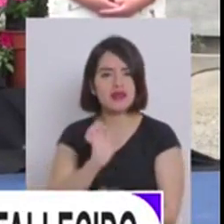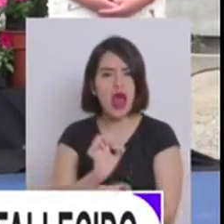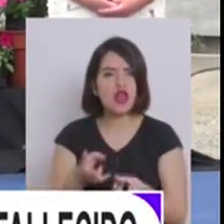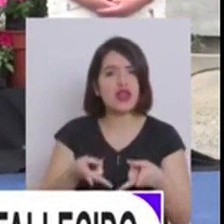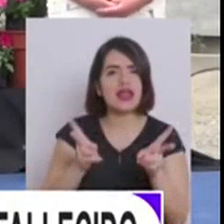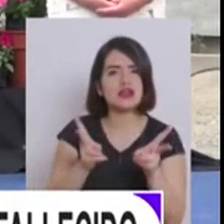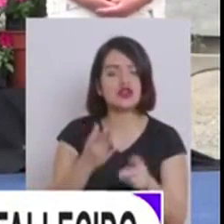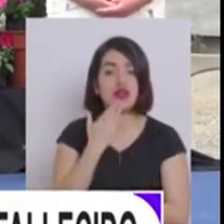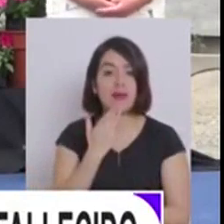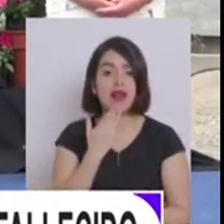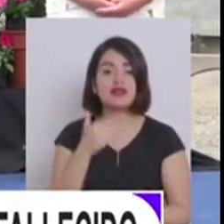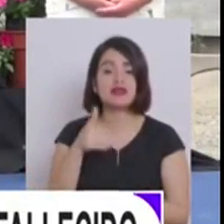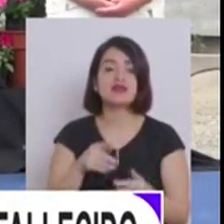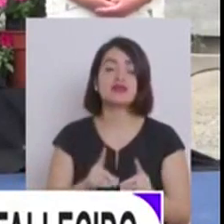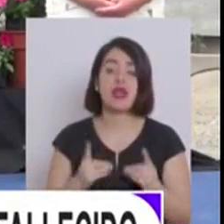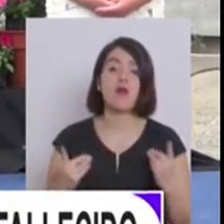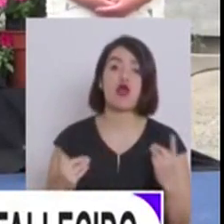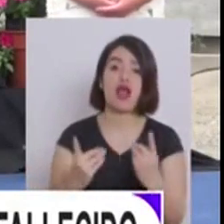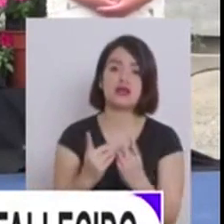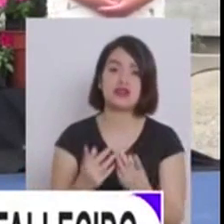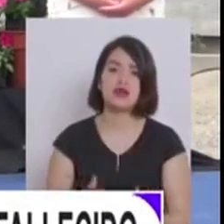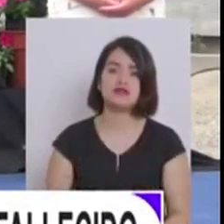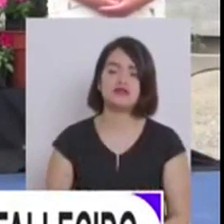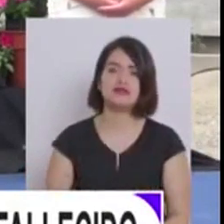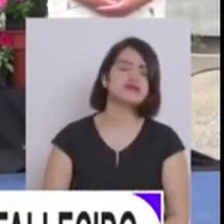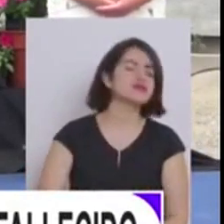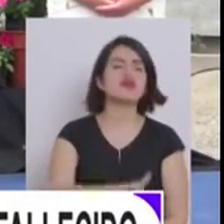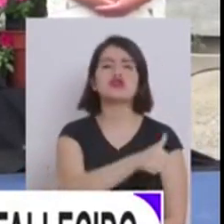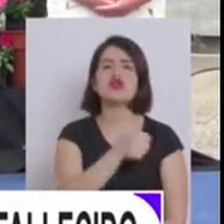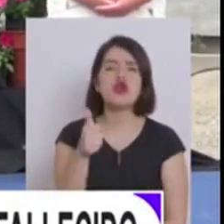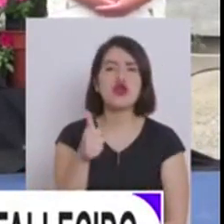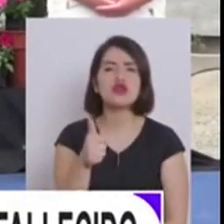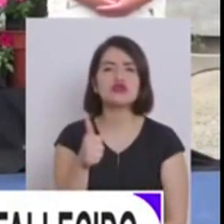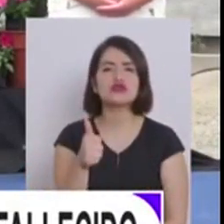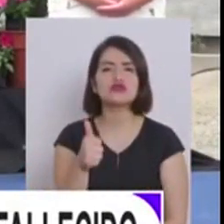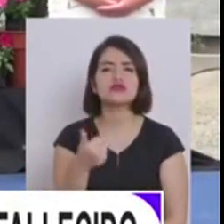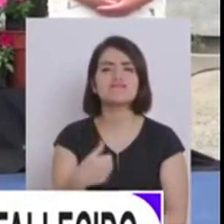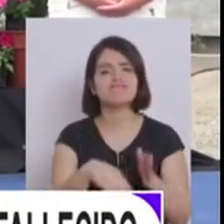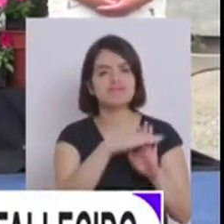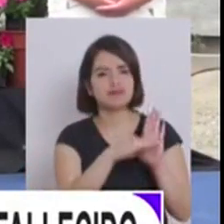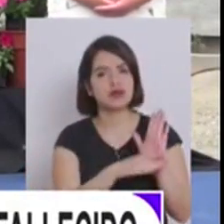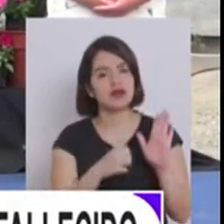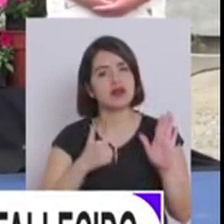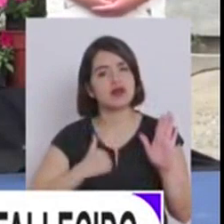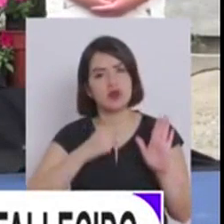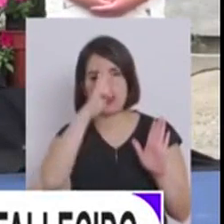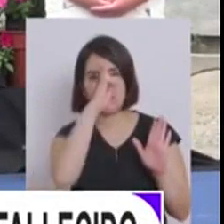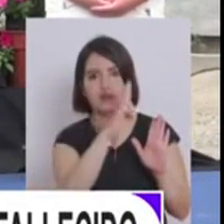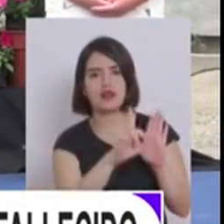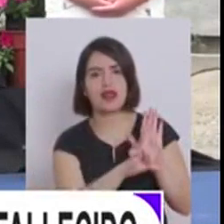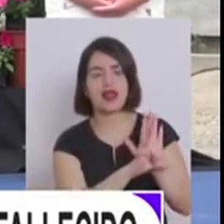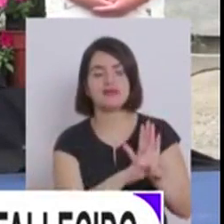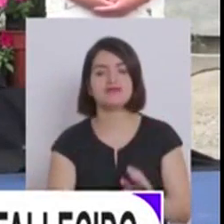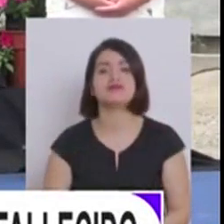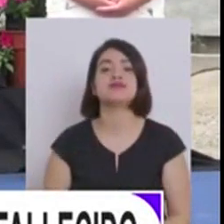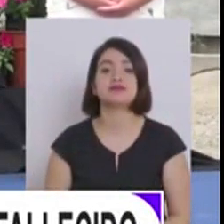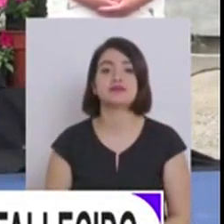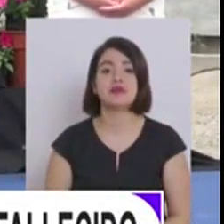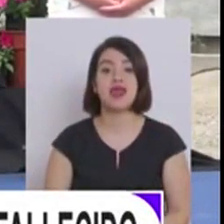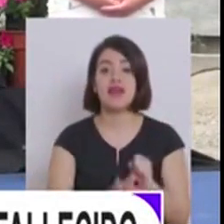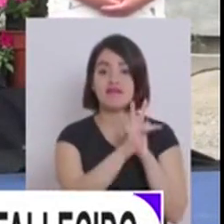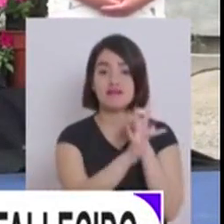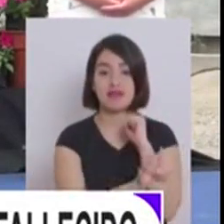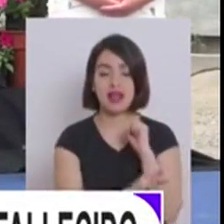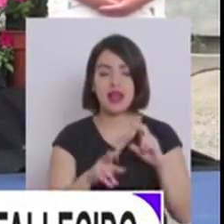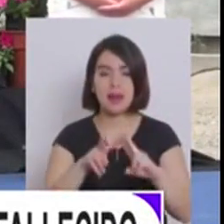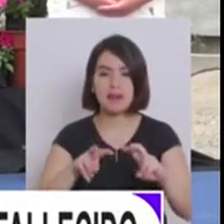y la democracia. Pero por supuesto, todos tenemos que actuar dentro del marco de la ley y le corresponde a la Fiscalía investigar y a